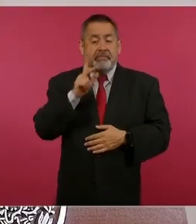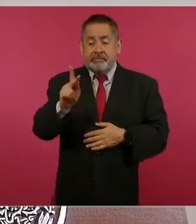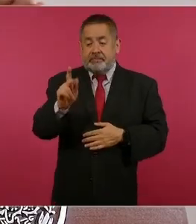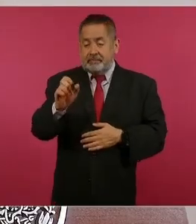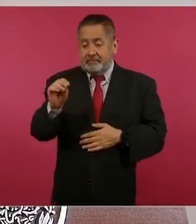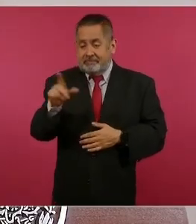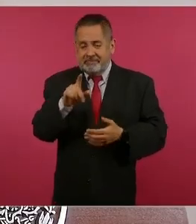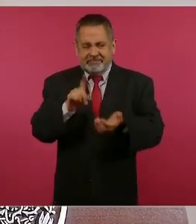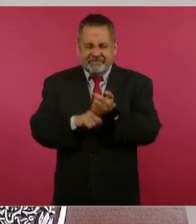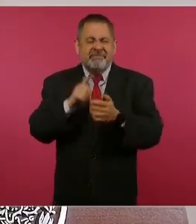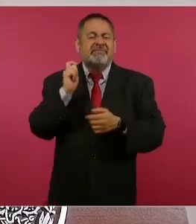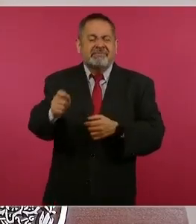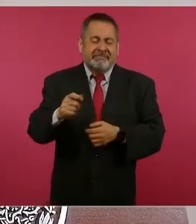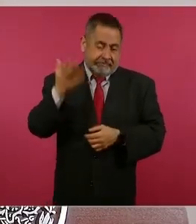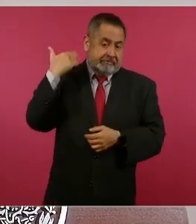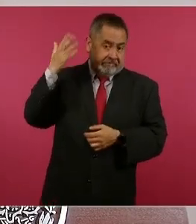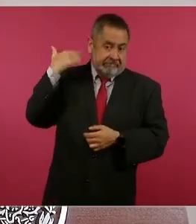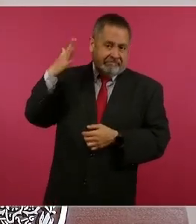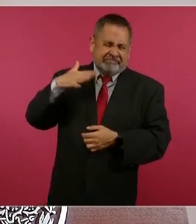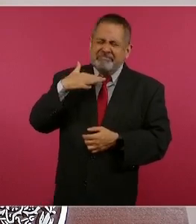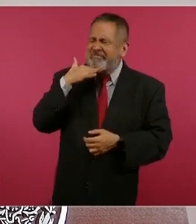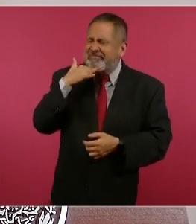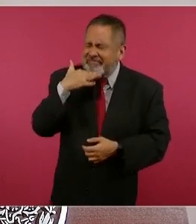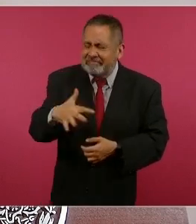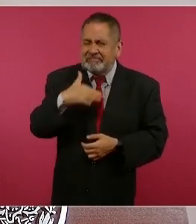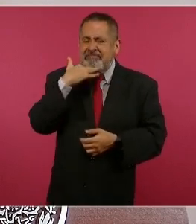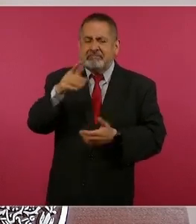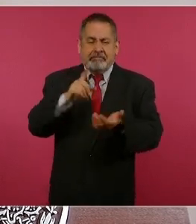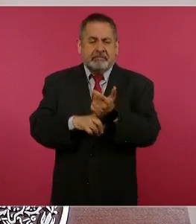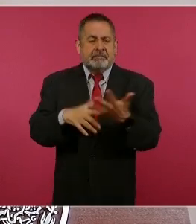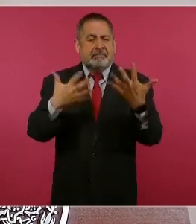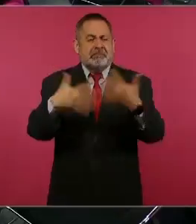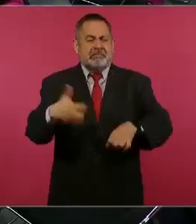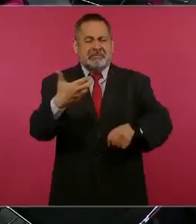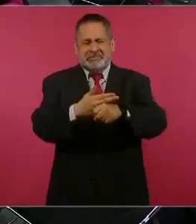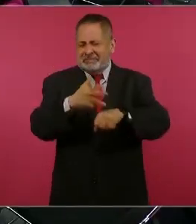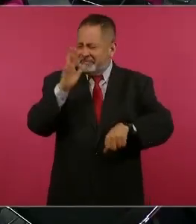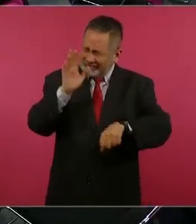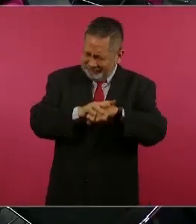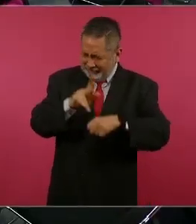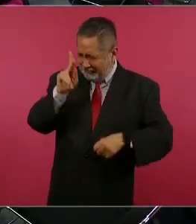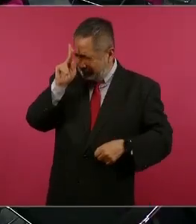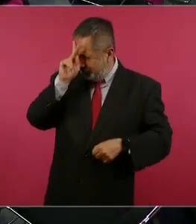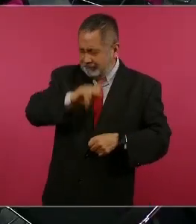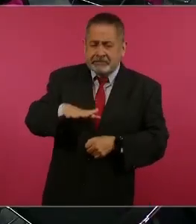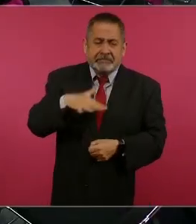sinónimo de corrupción, de las empresas